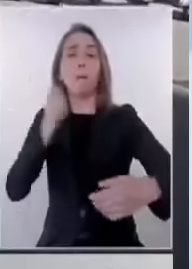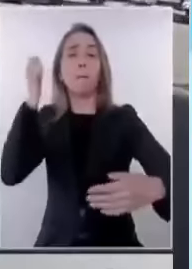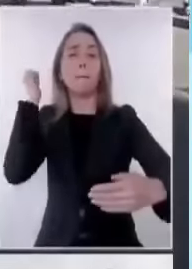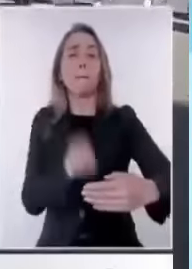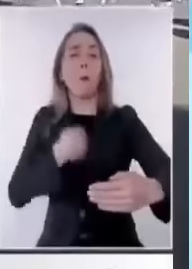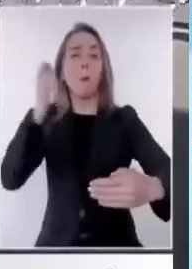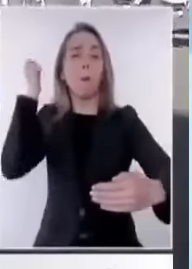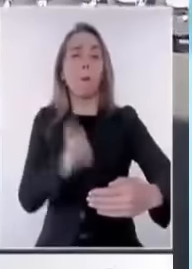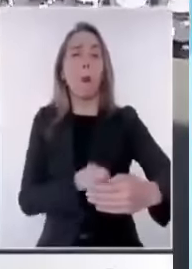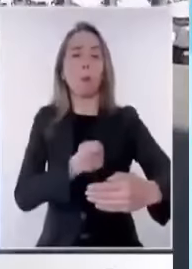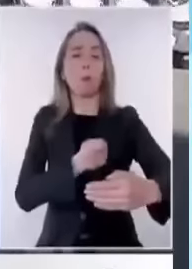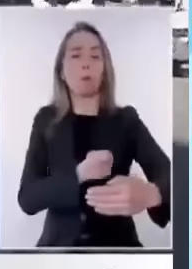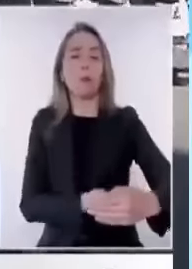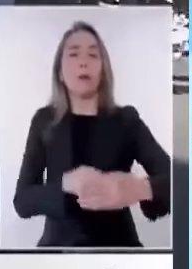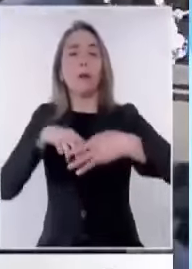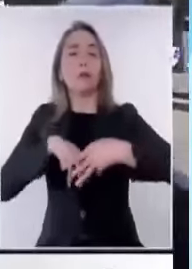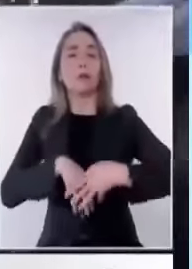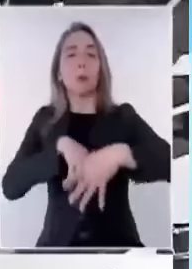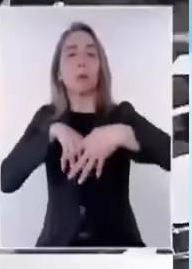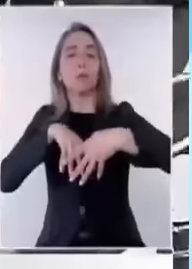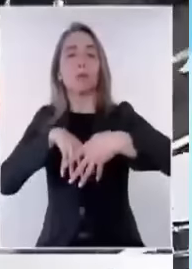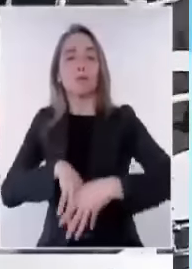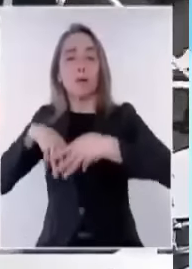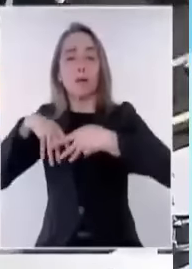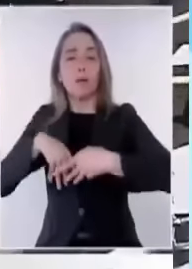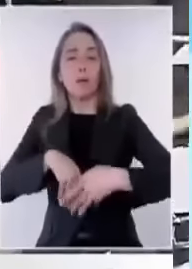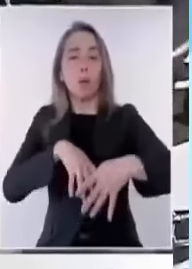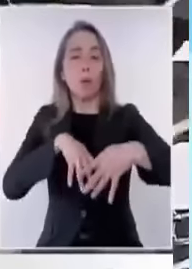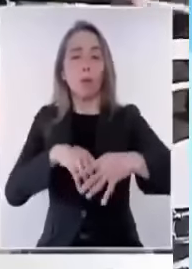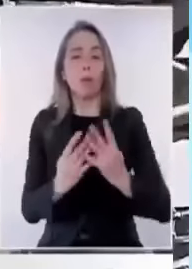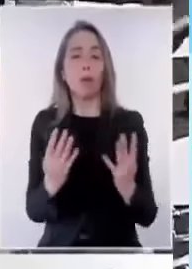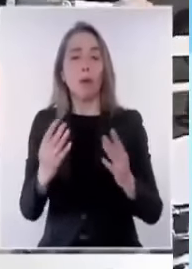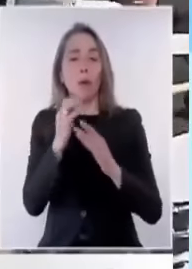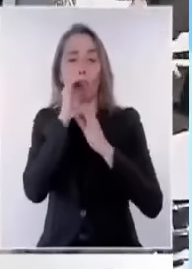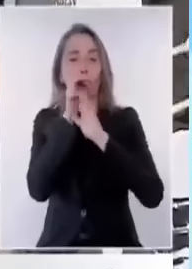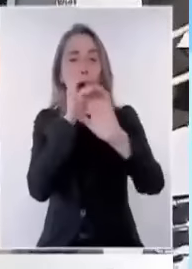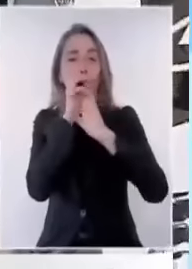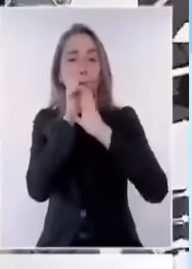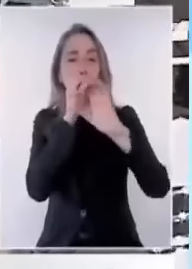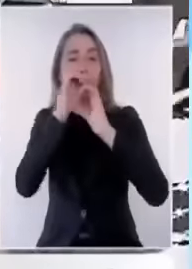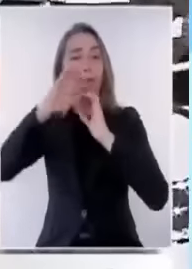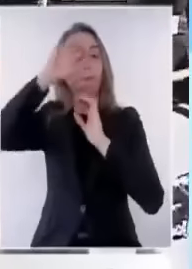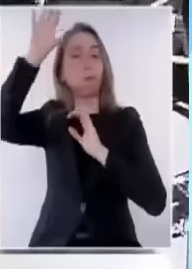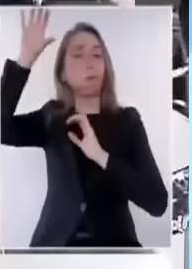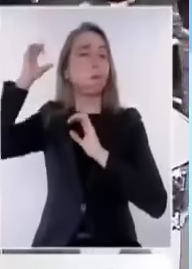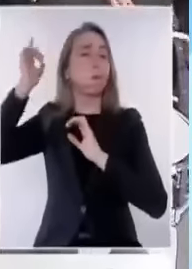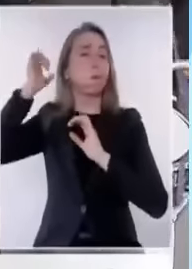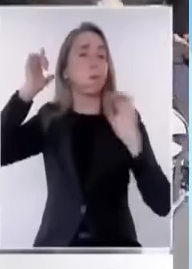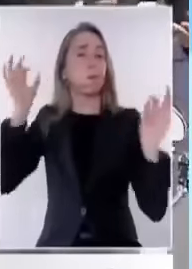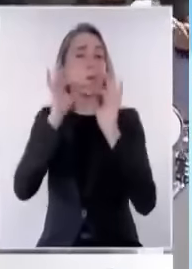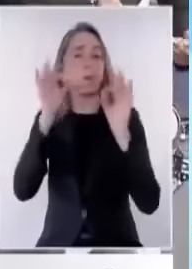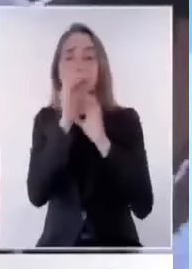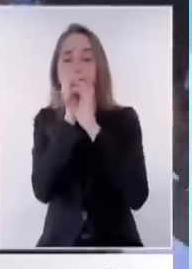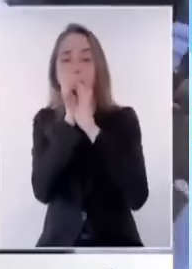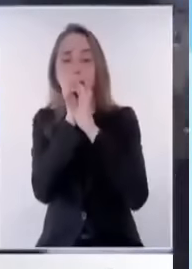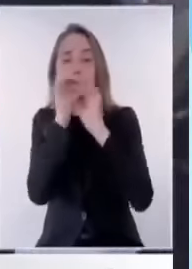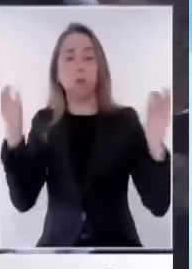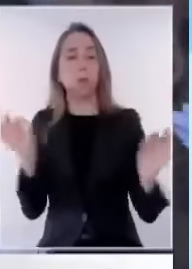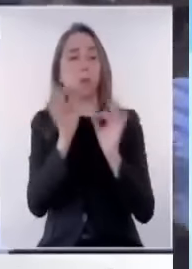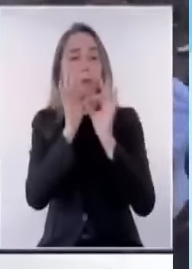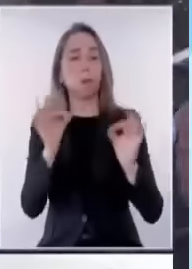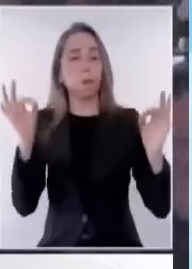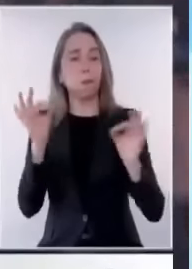Voy a aprovechar acá para poner el saludo a todos los miembros del canal. A ver, voy a sacar el de